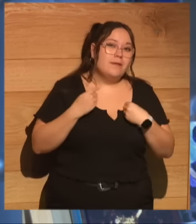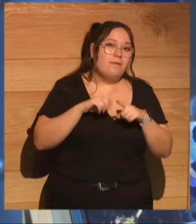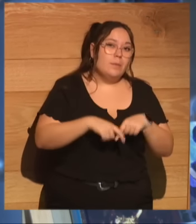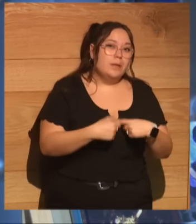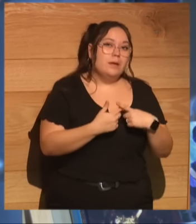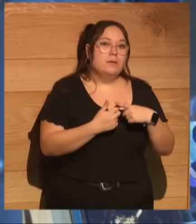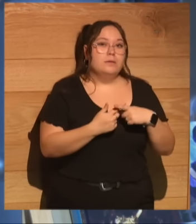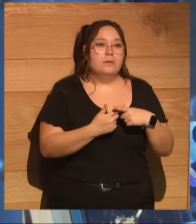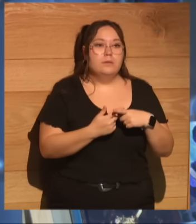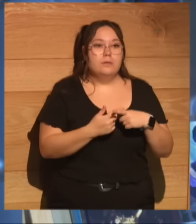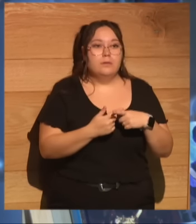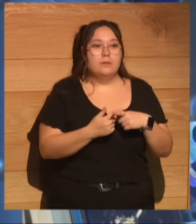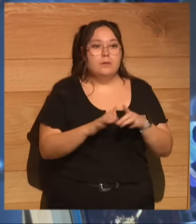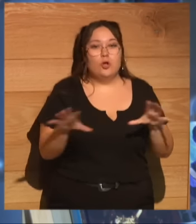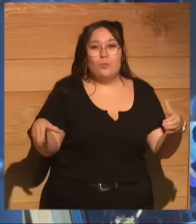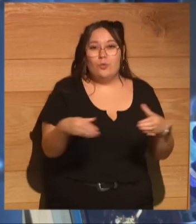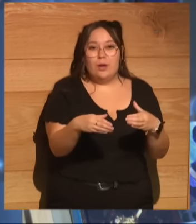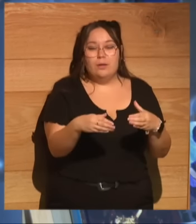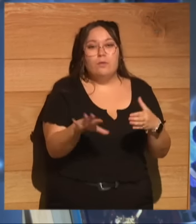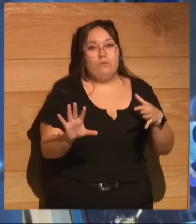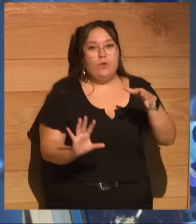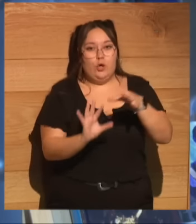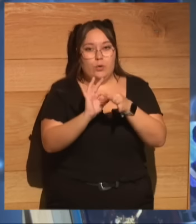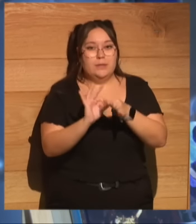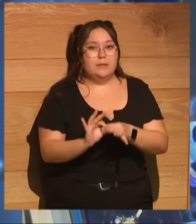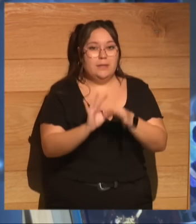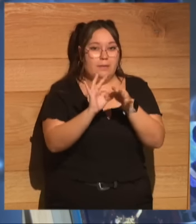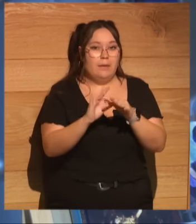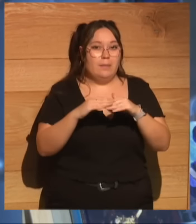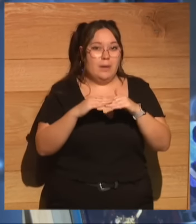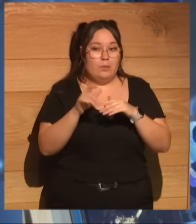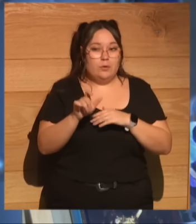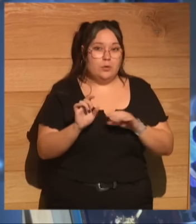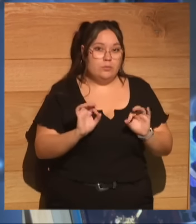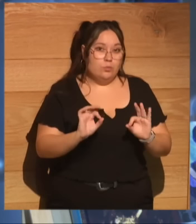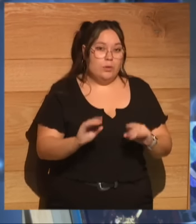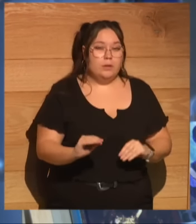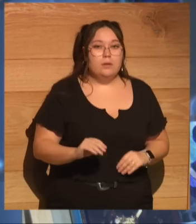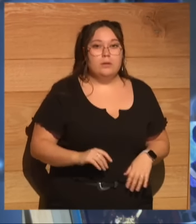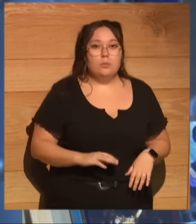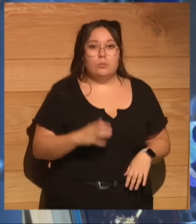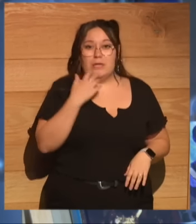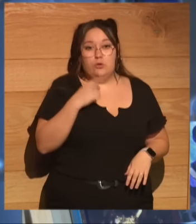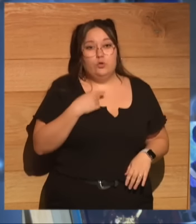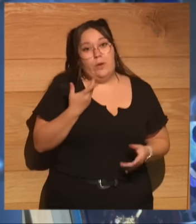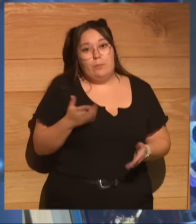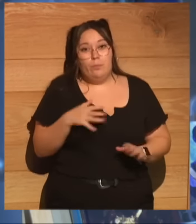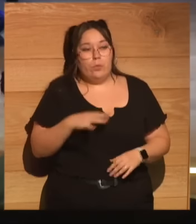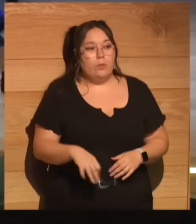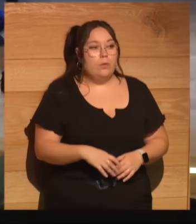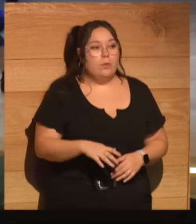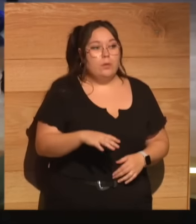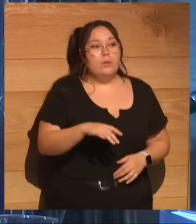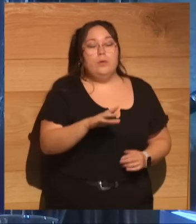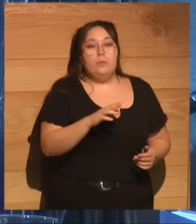familiar y comunal fue cohesiva para alguien como él, que si no podría haberse perdido. De ahí el apodo para su barrio